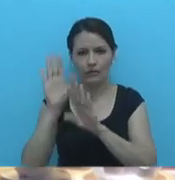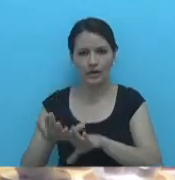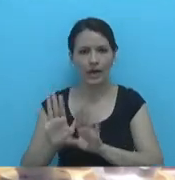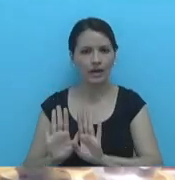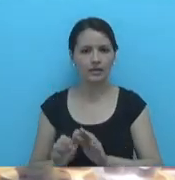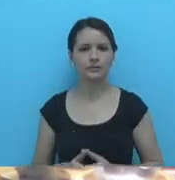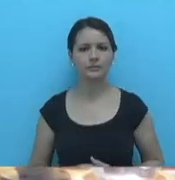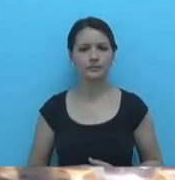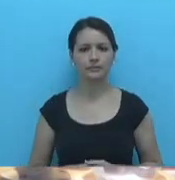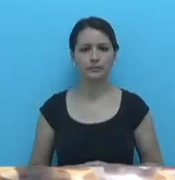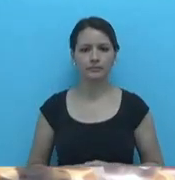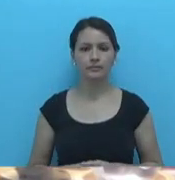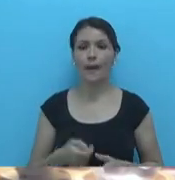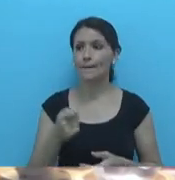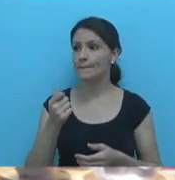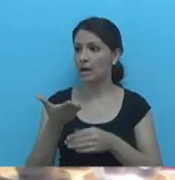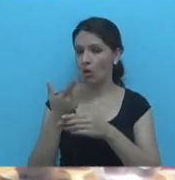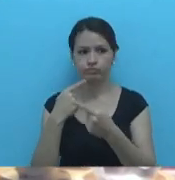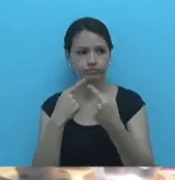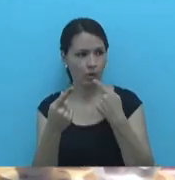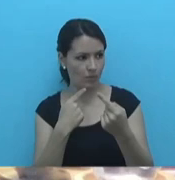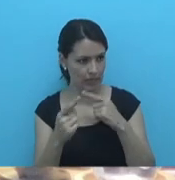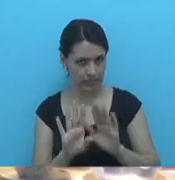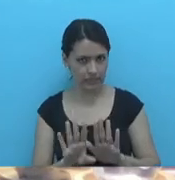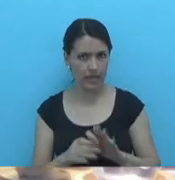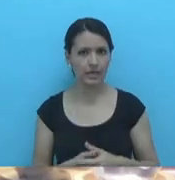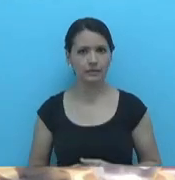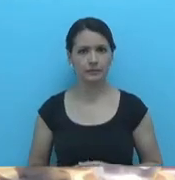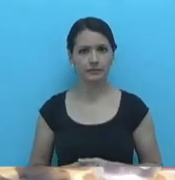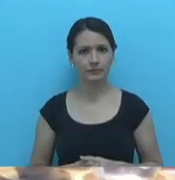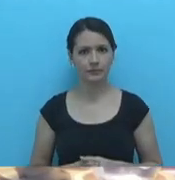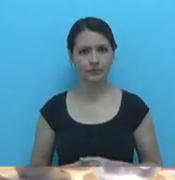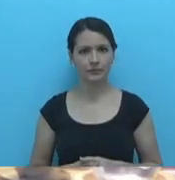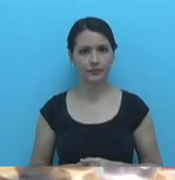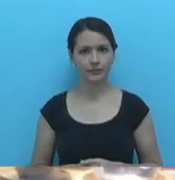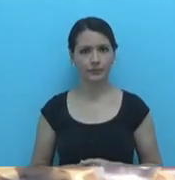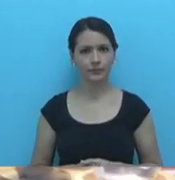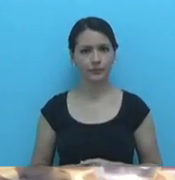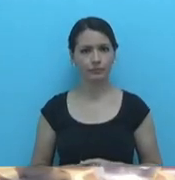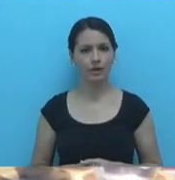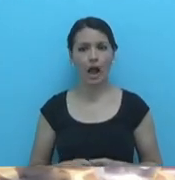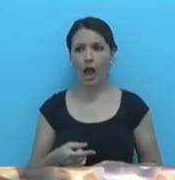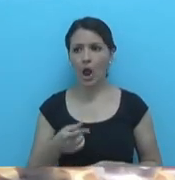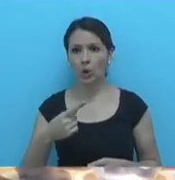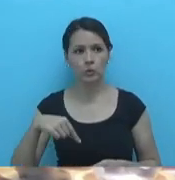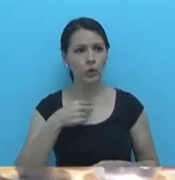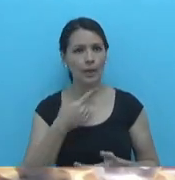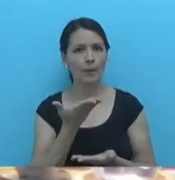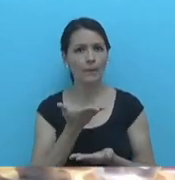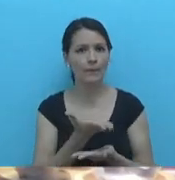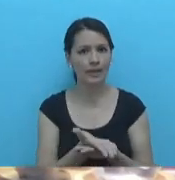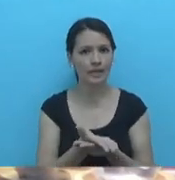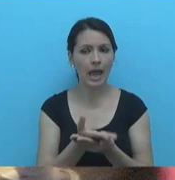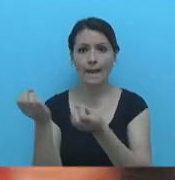misma y lo conversé con algunos presidentes de bloque, en el cual era solicitar, a través suyo, la convocatoria al ministro